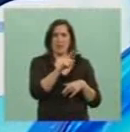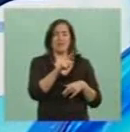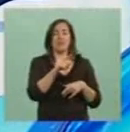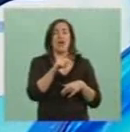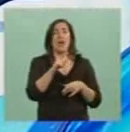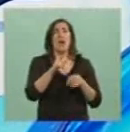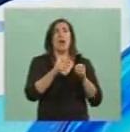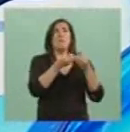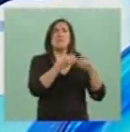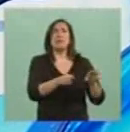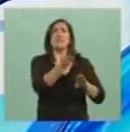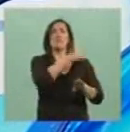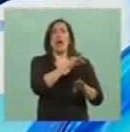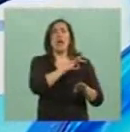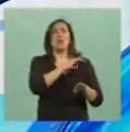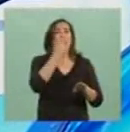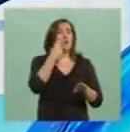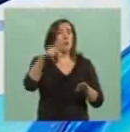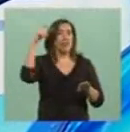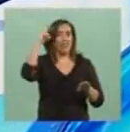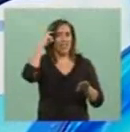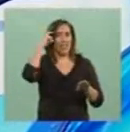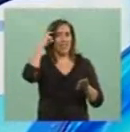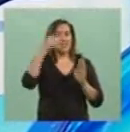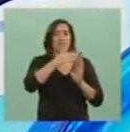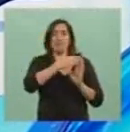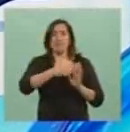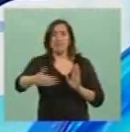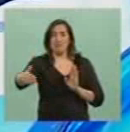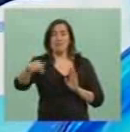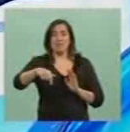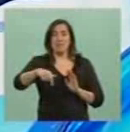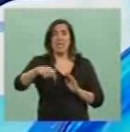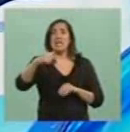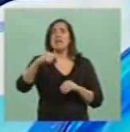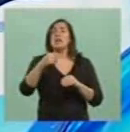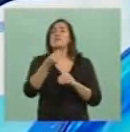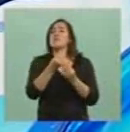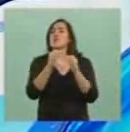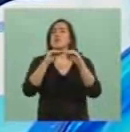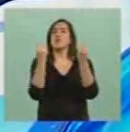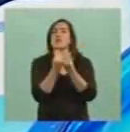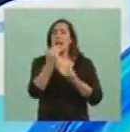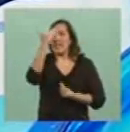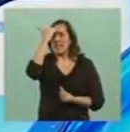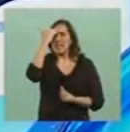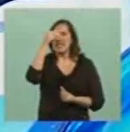año 2010, hoy en estos 15 empresarios, que en realidad